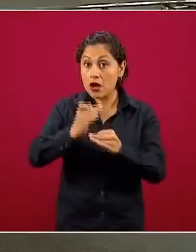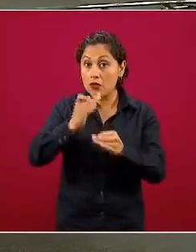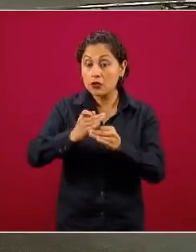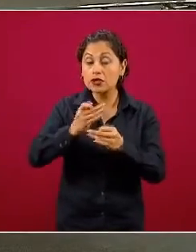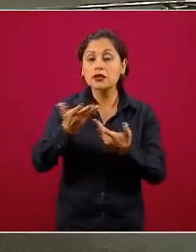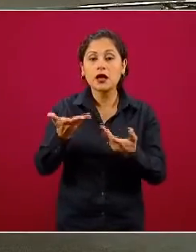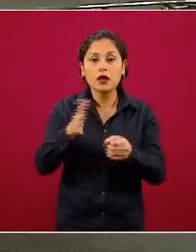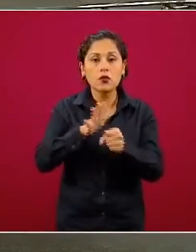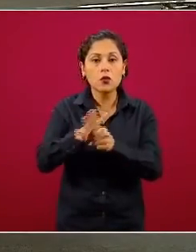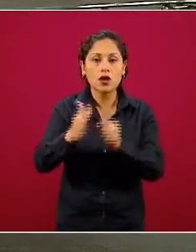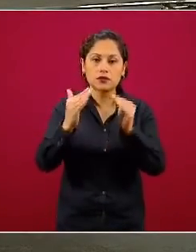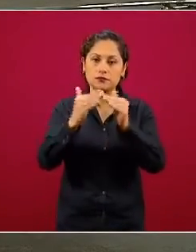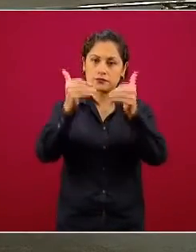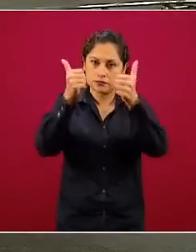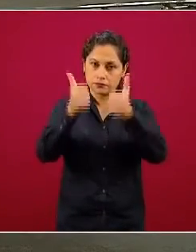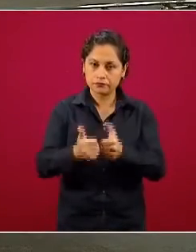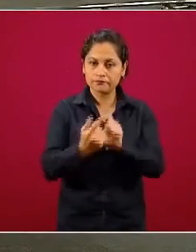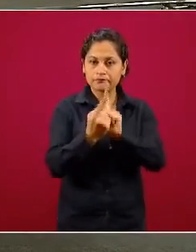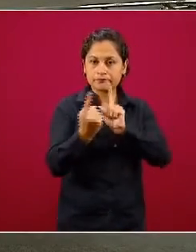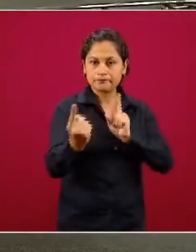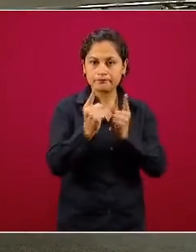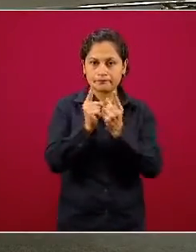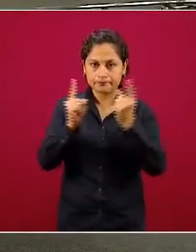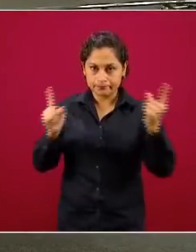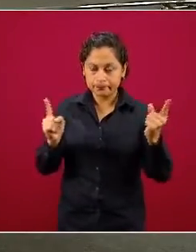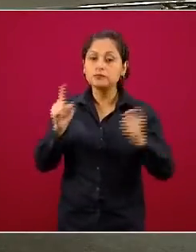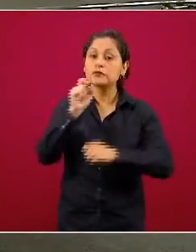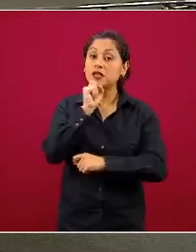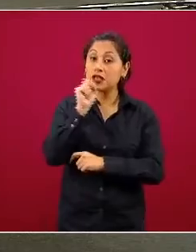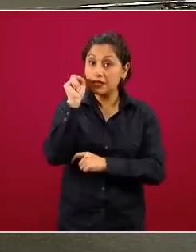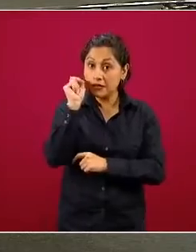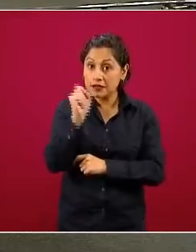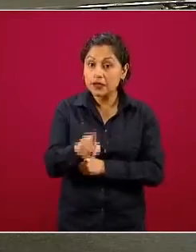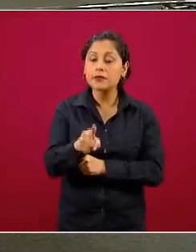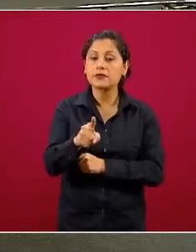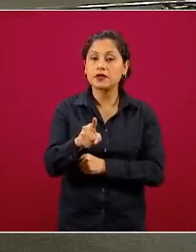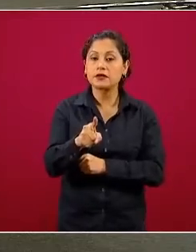sana distancia y mantener esta condición para que